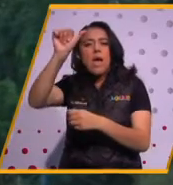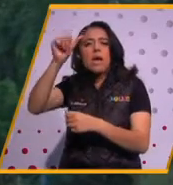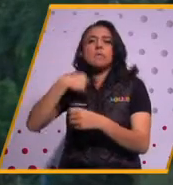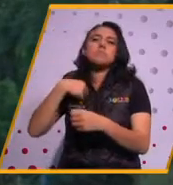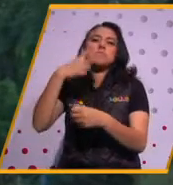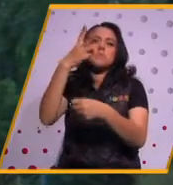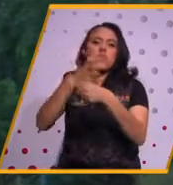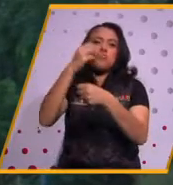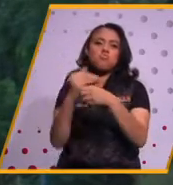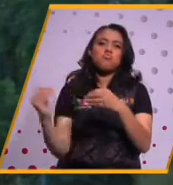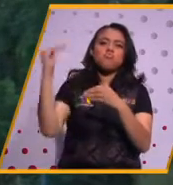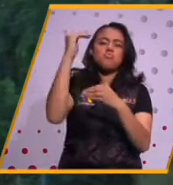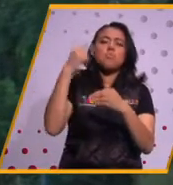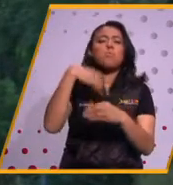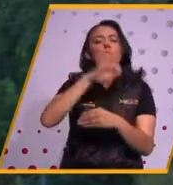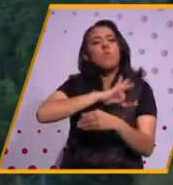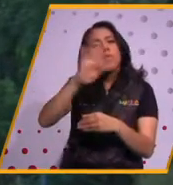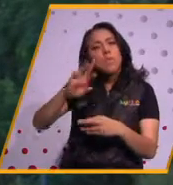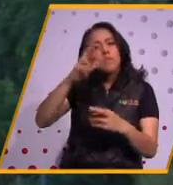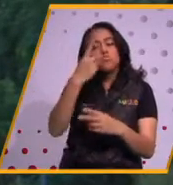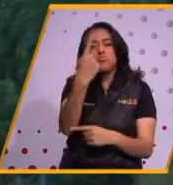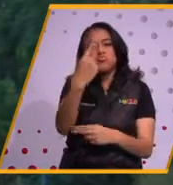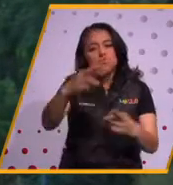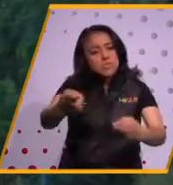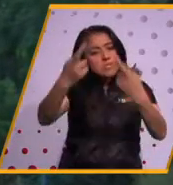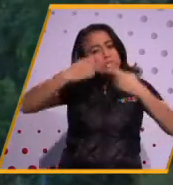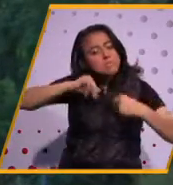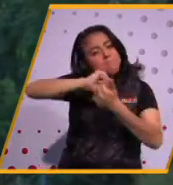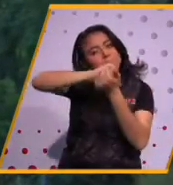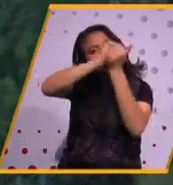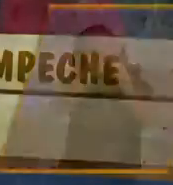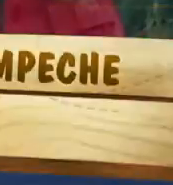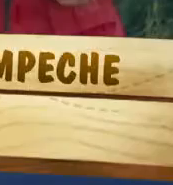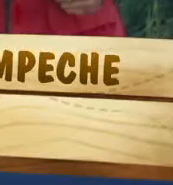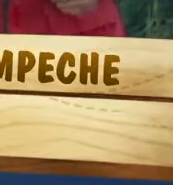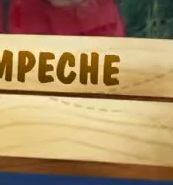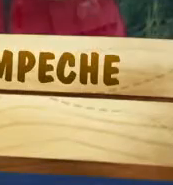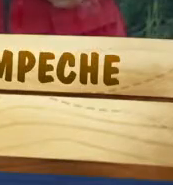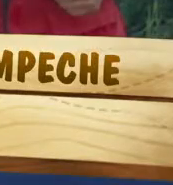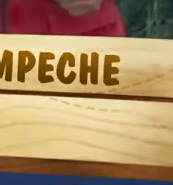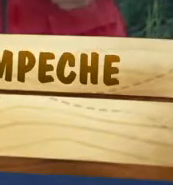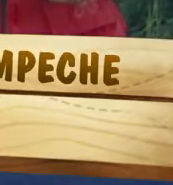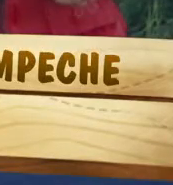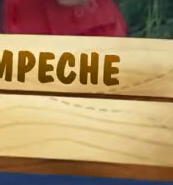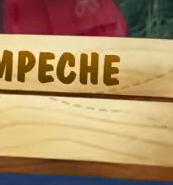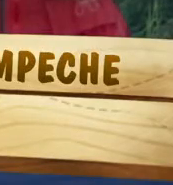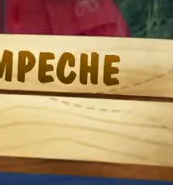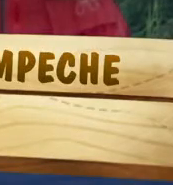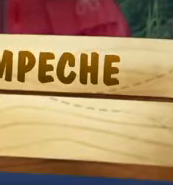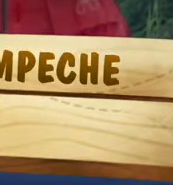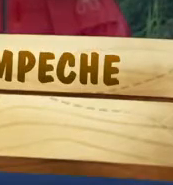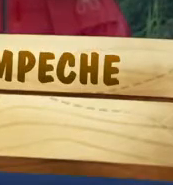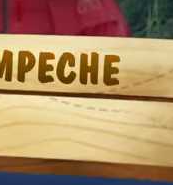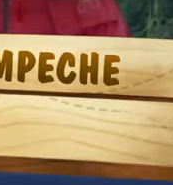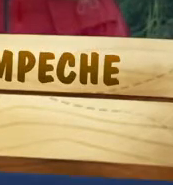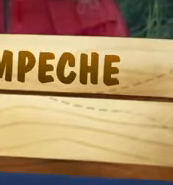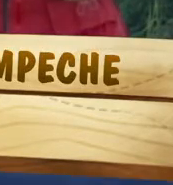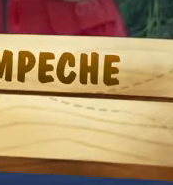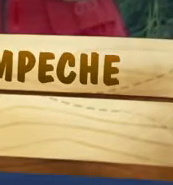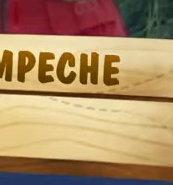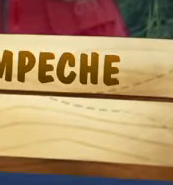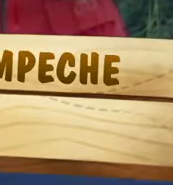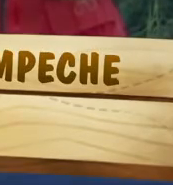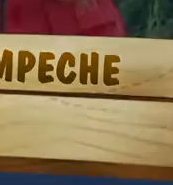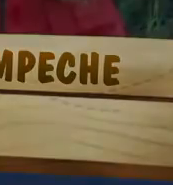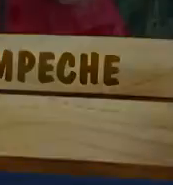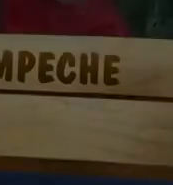que un regalo puede representar muchas alegrías y sonrisas para los más pequeños. Esta es la información que les tengo desde Campeche. Regreso con ustedes al